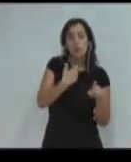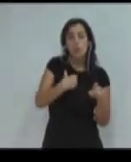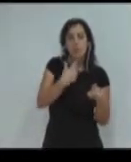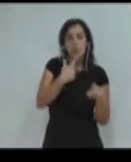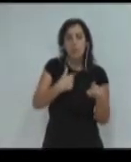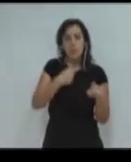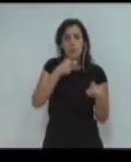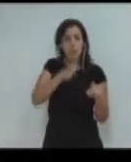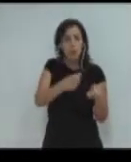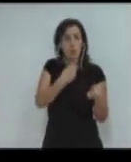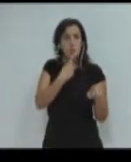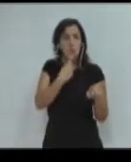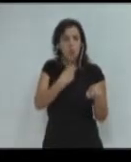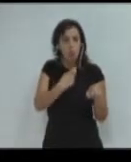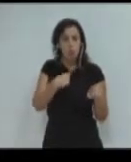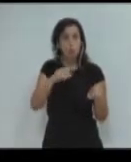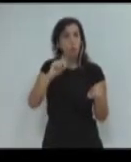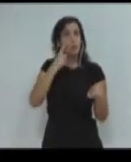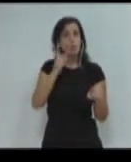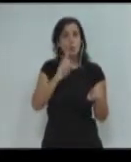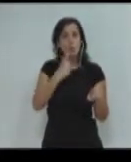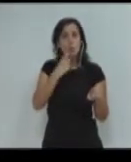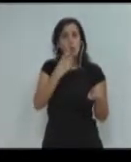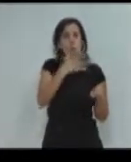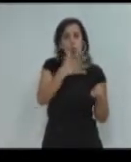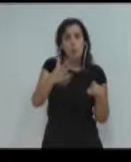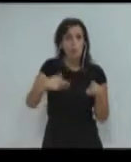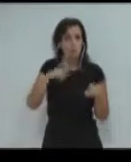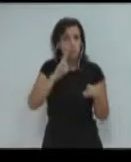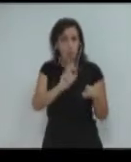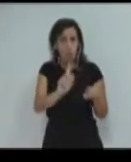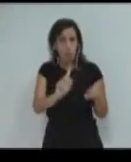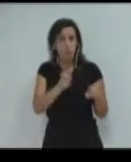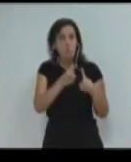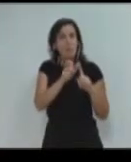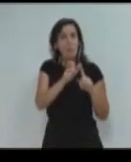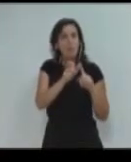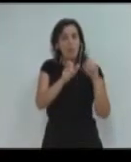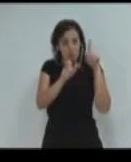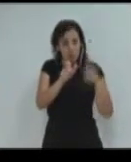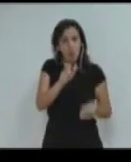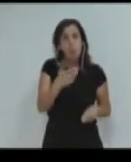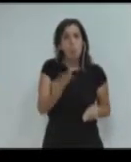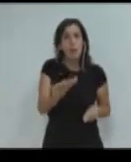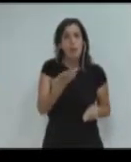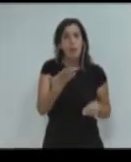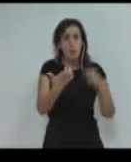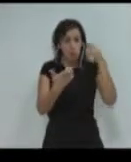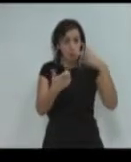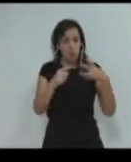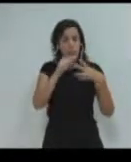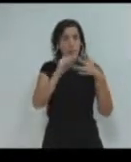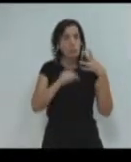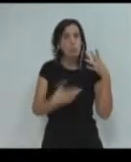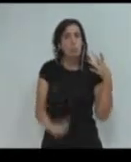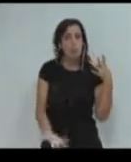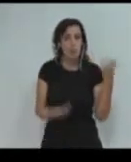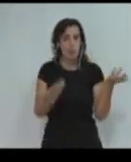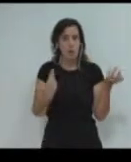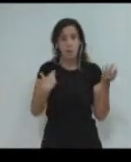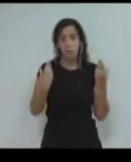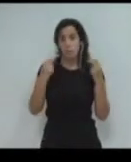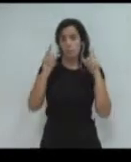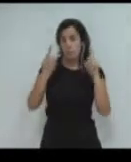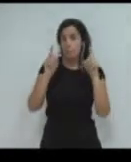escrita en rojo en un color, yo no voy a identificar ese rojo. Entonces, ¿de qué palabra me estás hablando de las 4 o 5 que tengo? Hay Ya, muchos ya, profesores